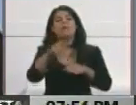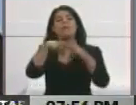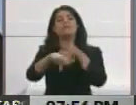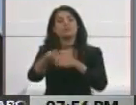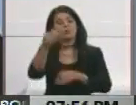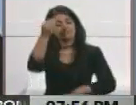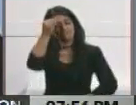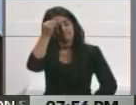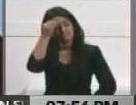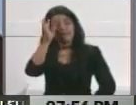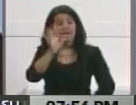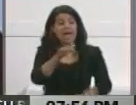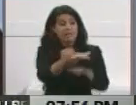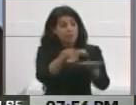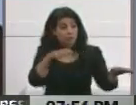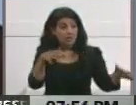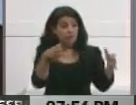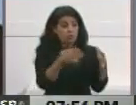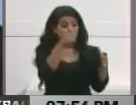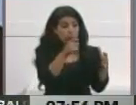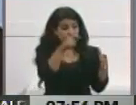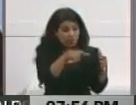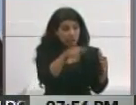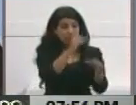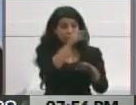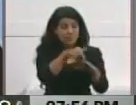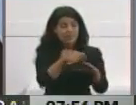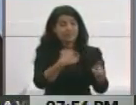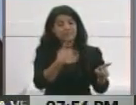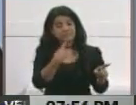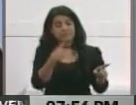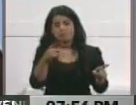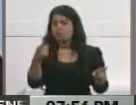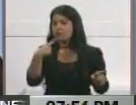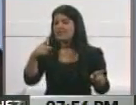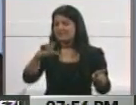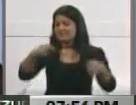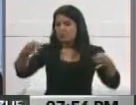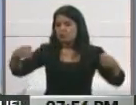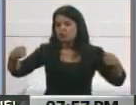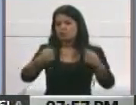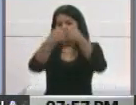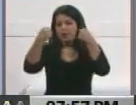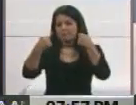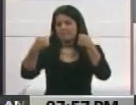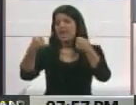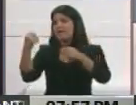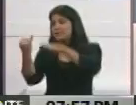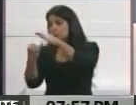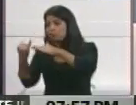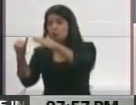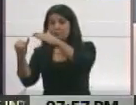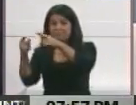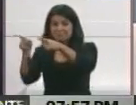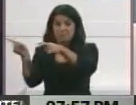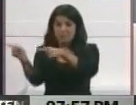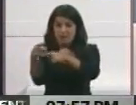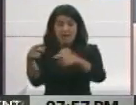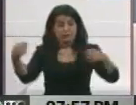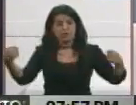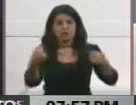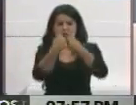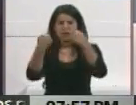de la oposición venezolana un choque entre poderes yo te oí eso yo vi Esa es sí Además creo que lo repetiste varias